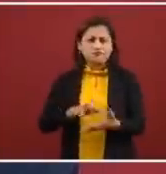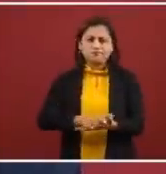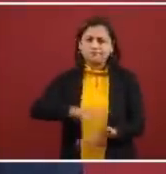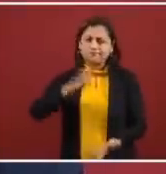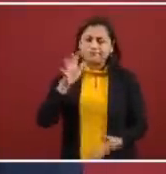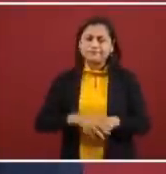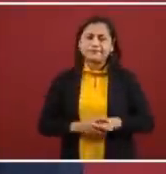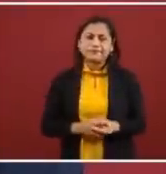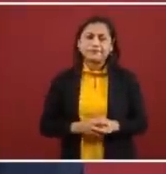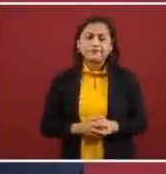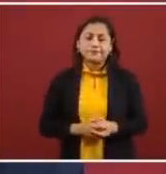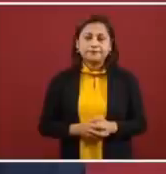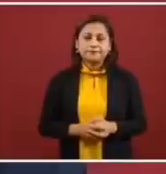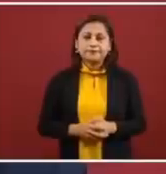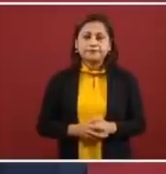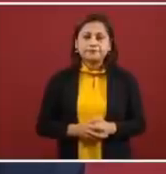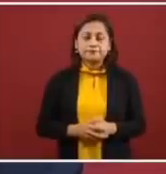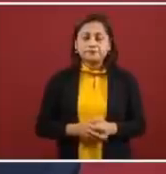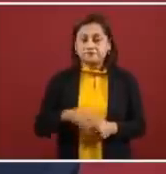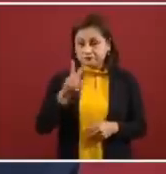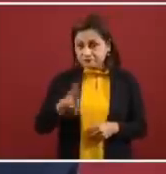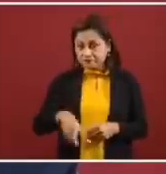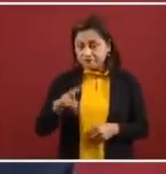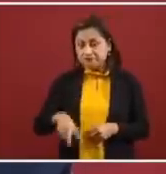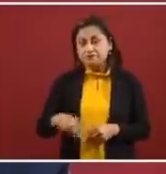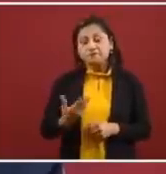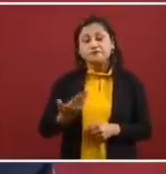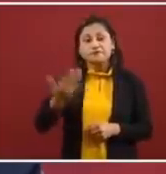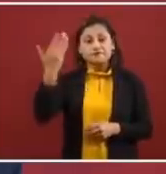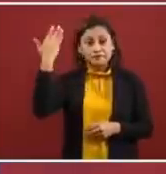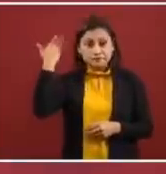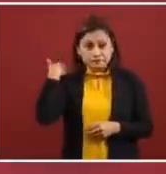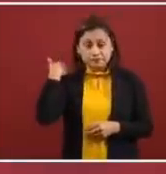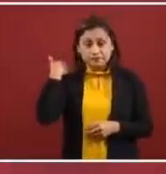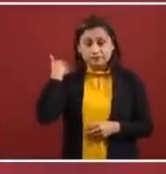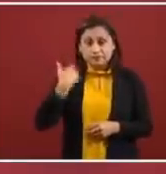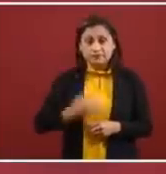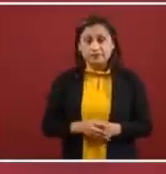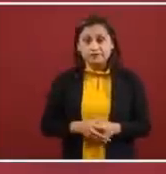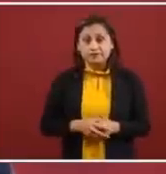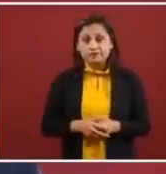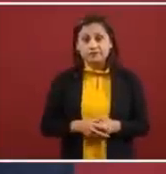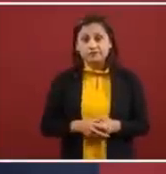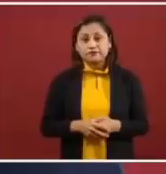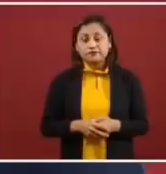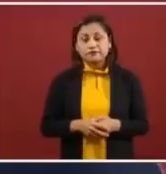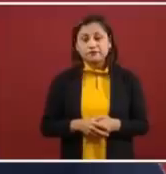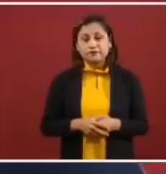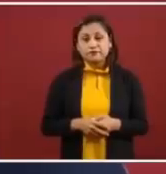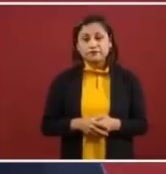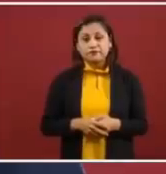había hasta la decisión